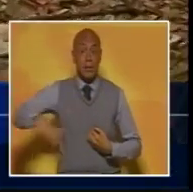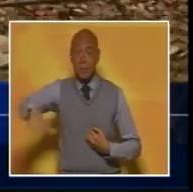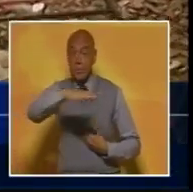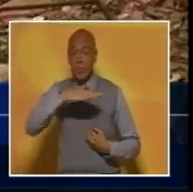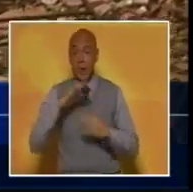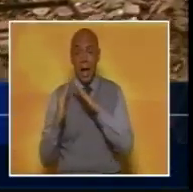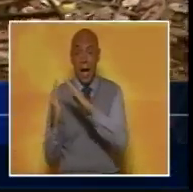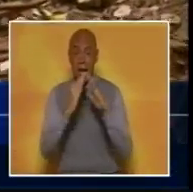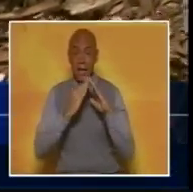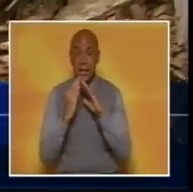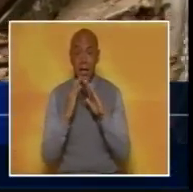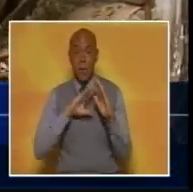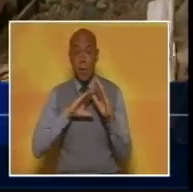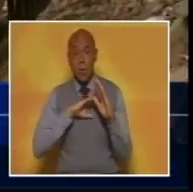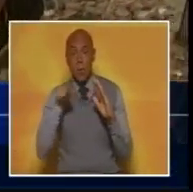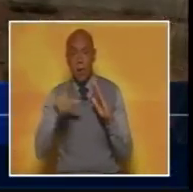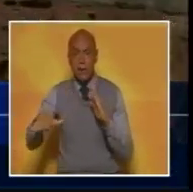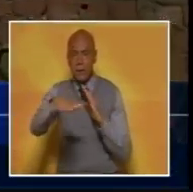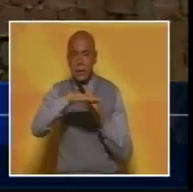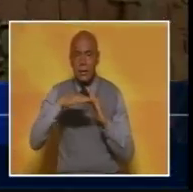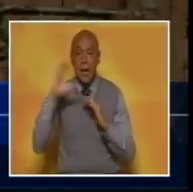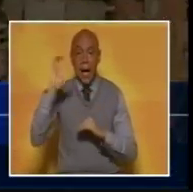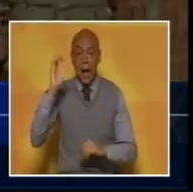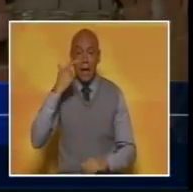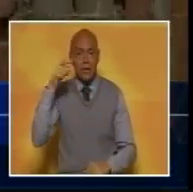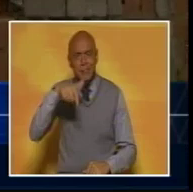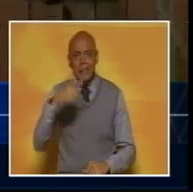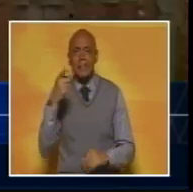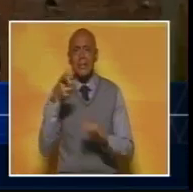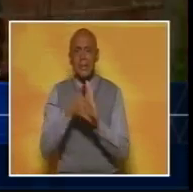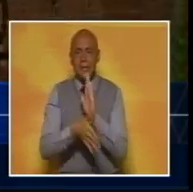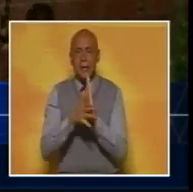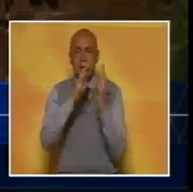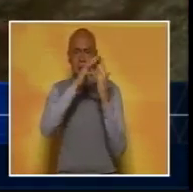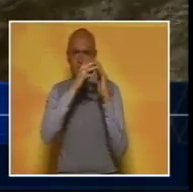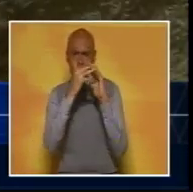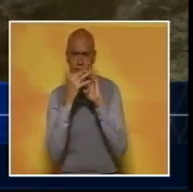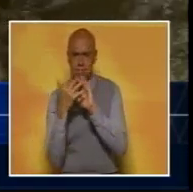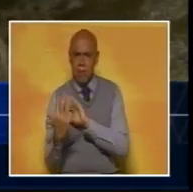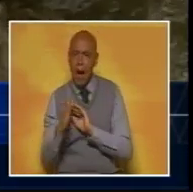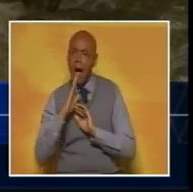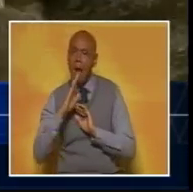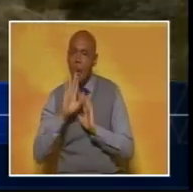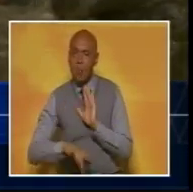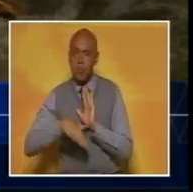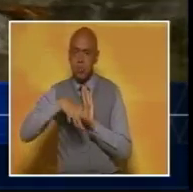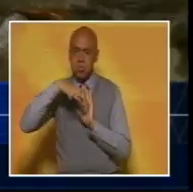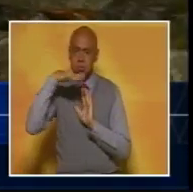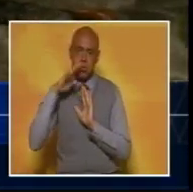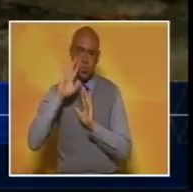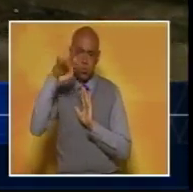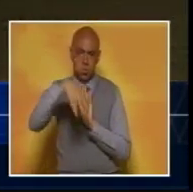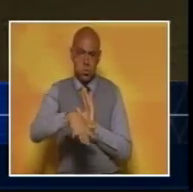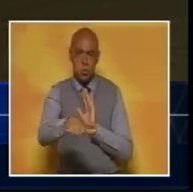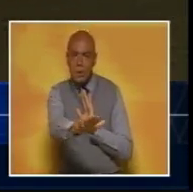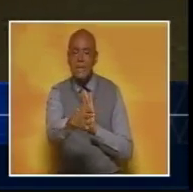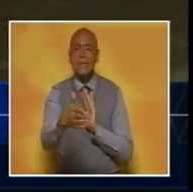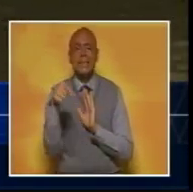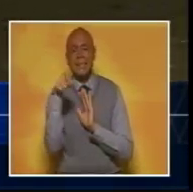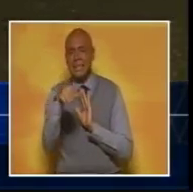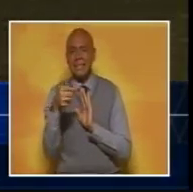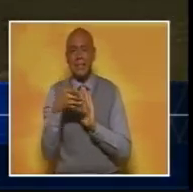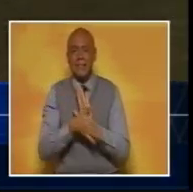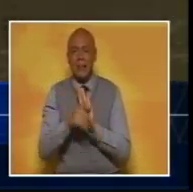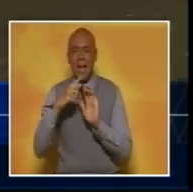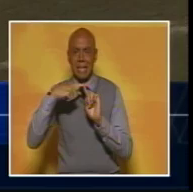habitantes de esta zona del oeste capitalino debido al socavamiento del talud del embaulamiento de la quebrada Caruata, situación que ha provocado